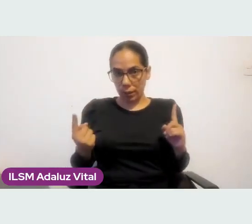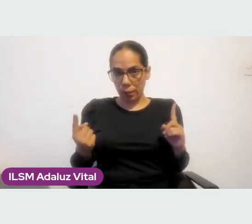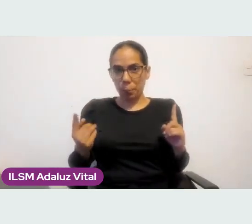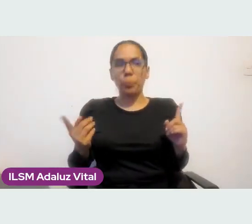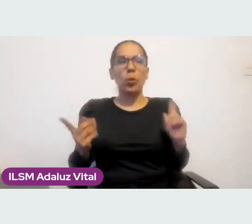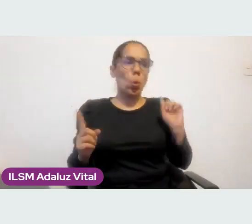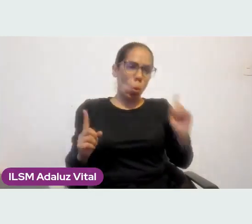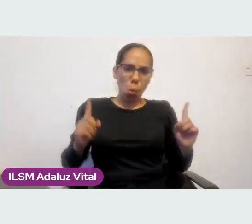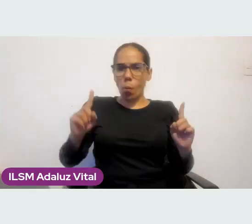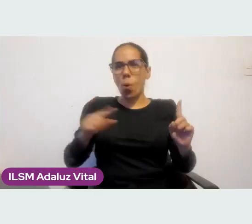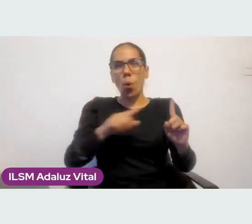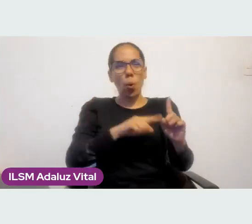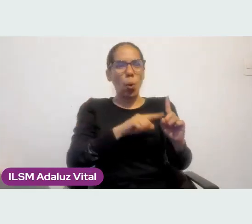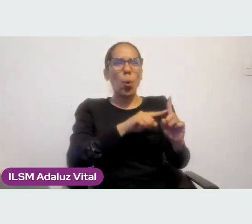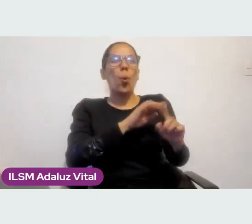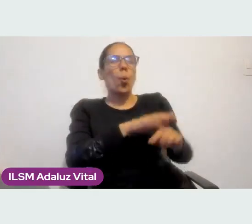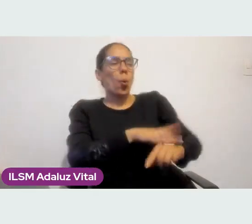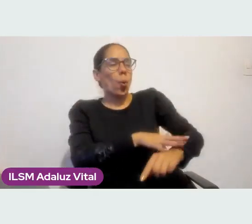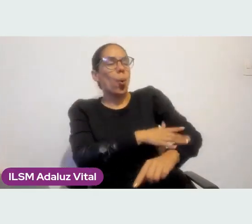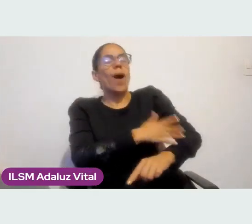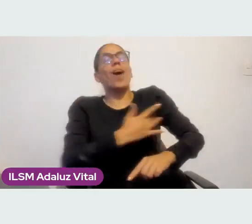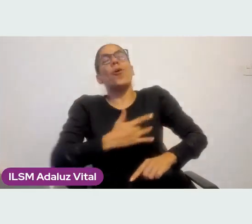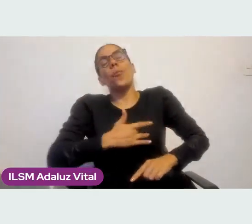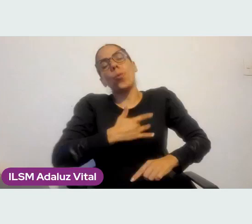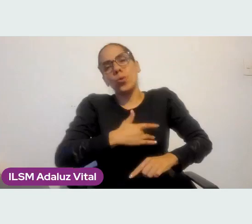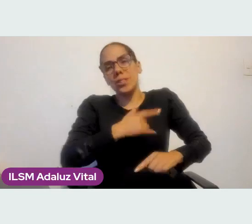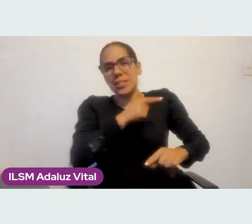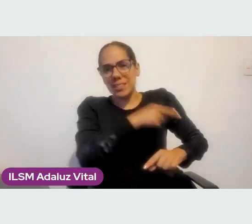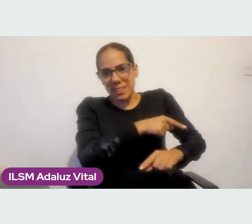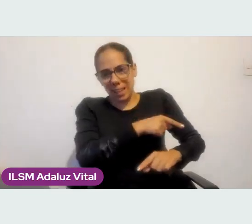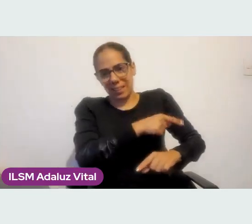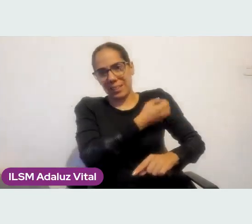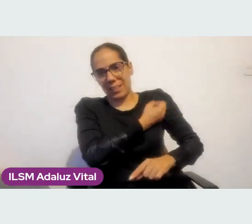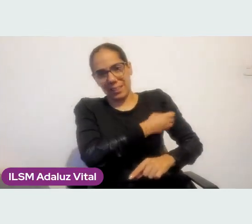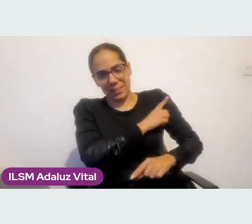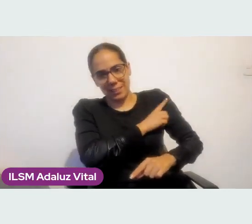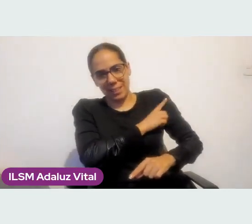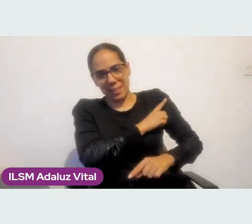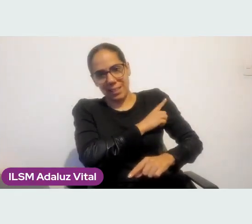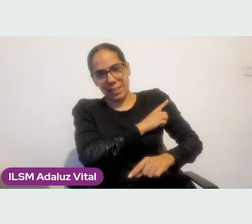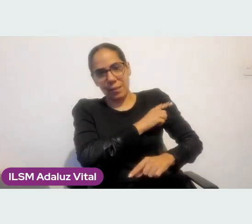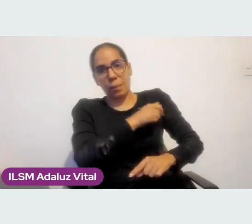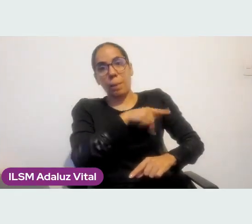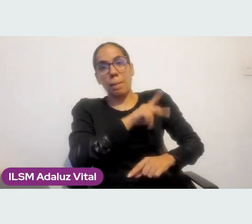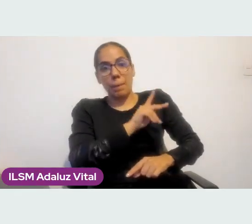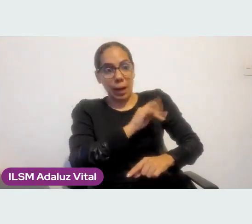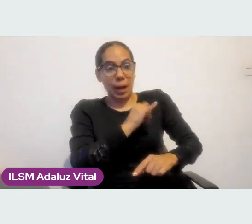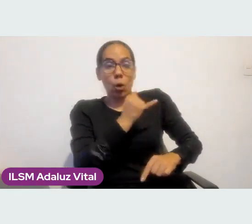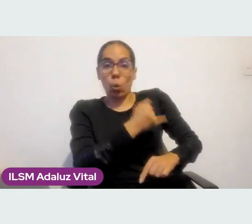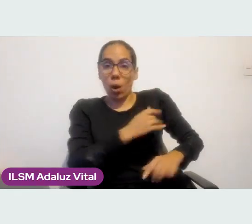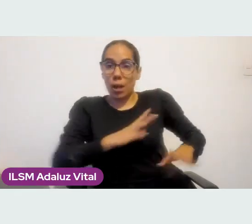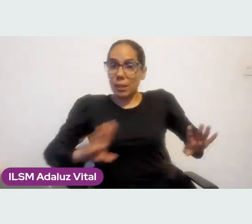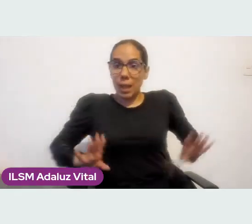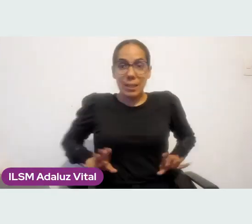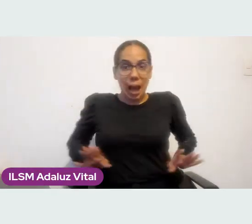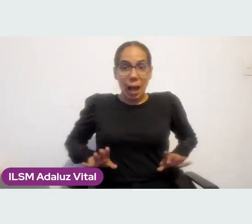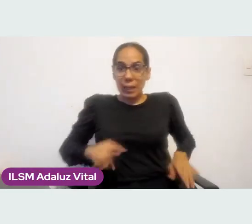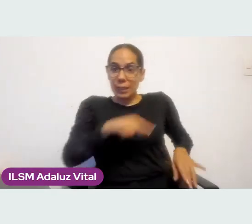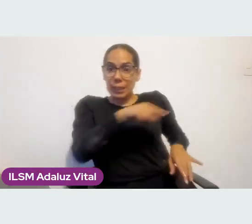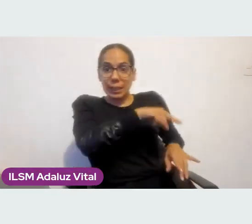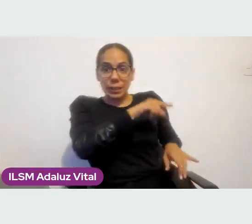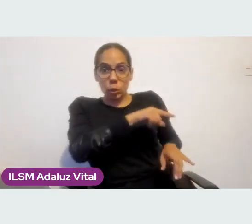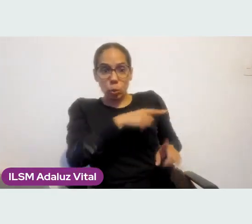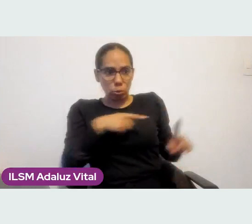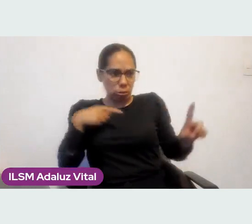personas tienen y que van a depender de sus aptitudes para afrontar